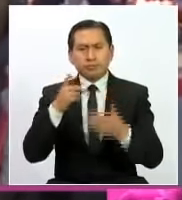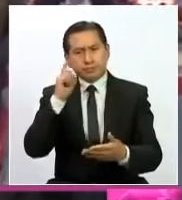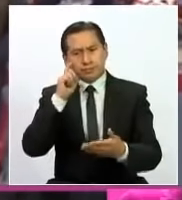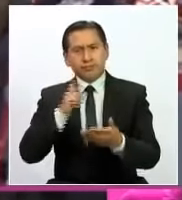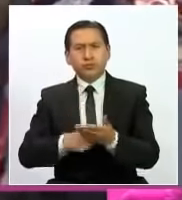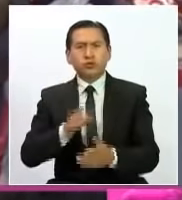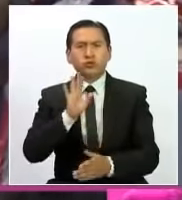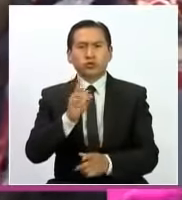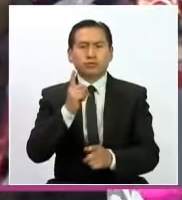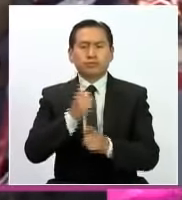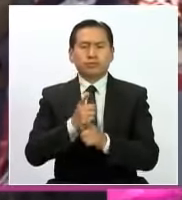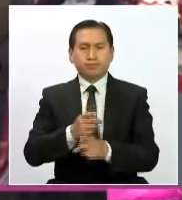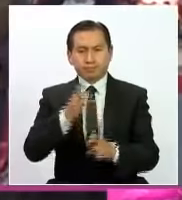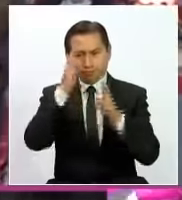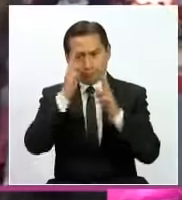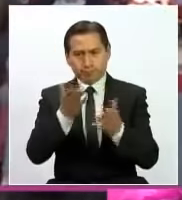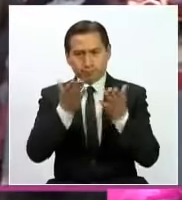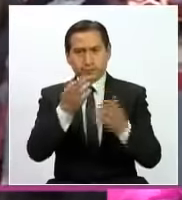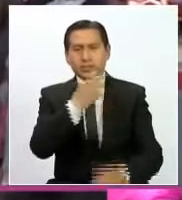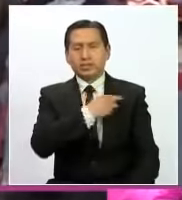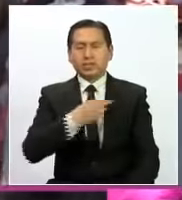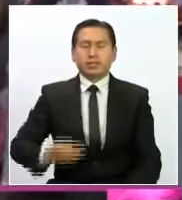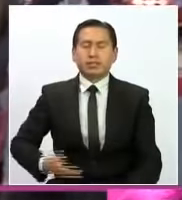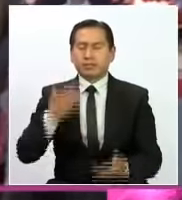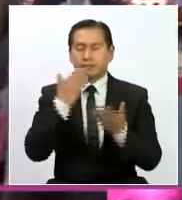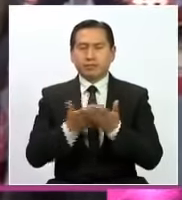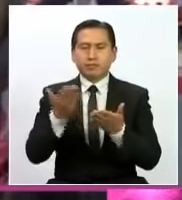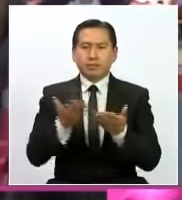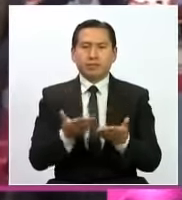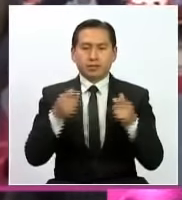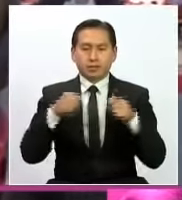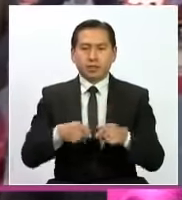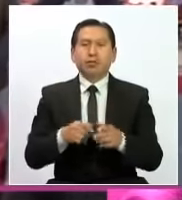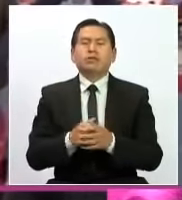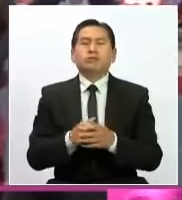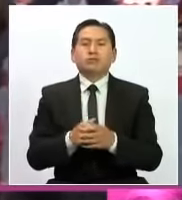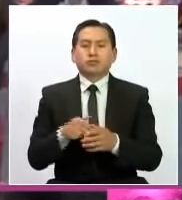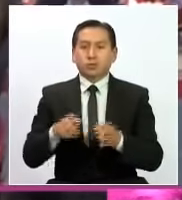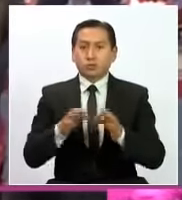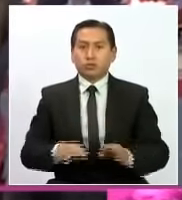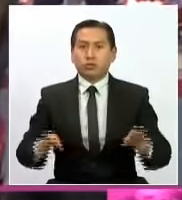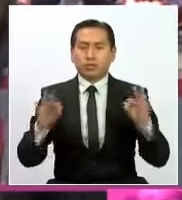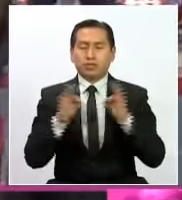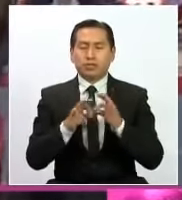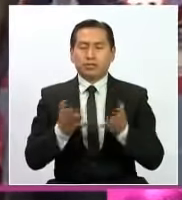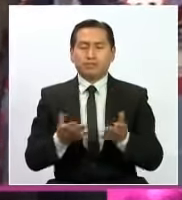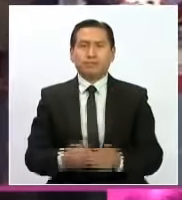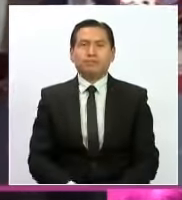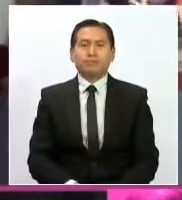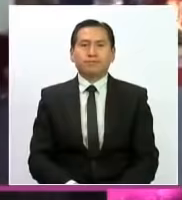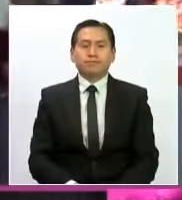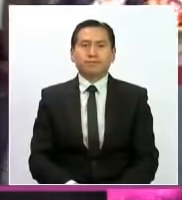reconocimiento a su majestad. Sea bienvenido a este acto tan importante.